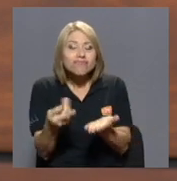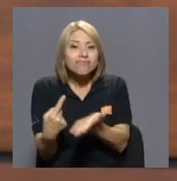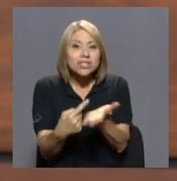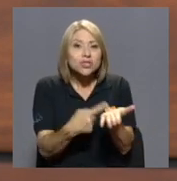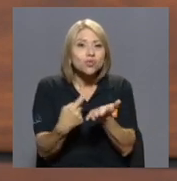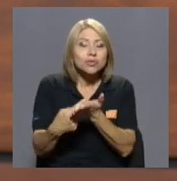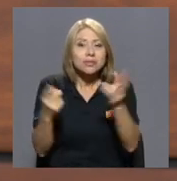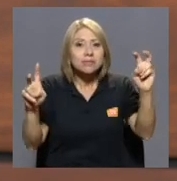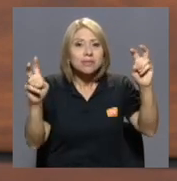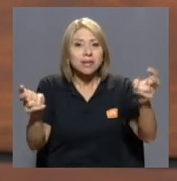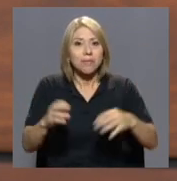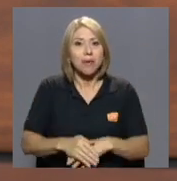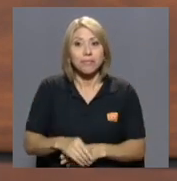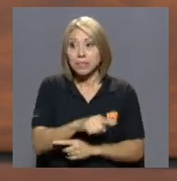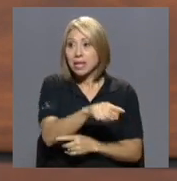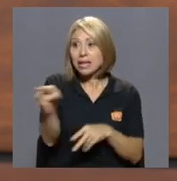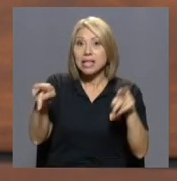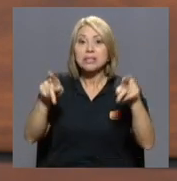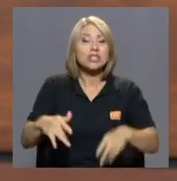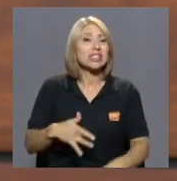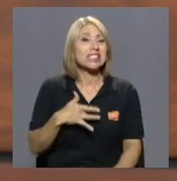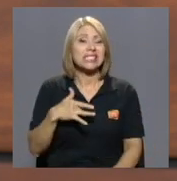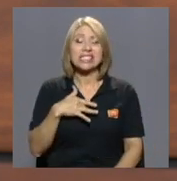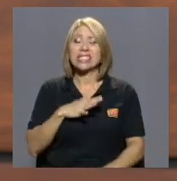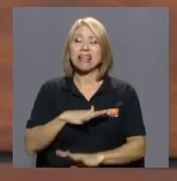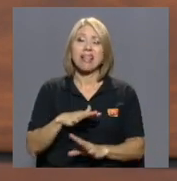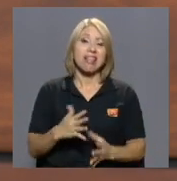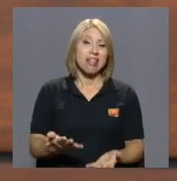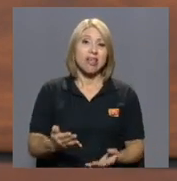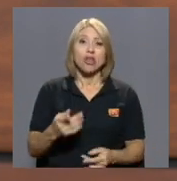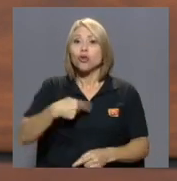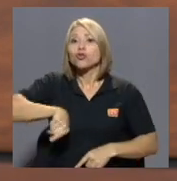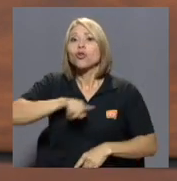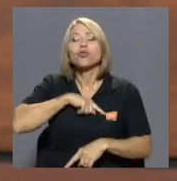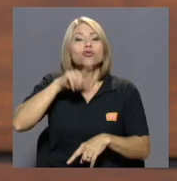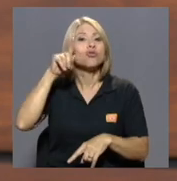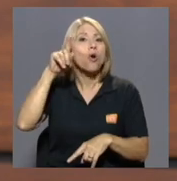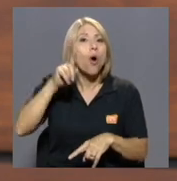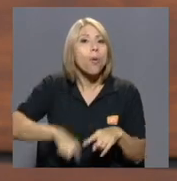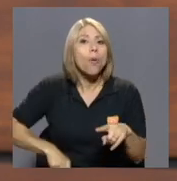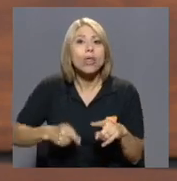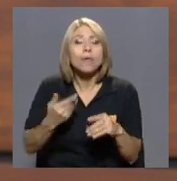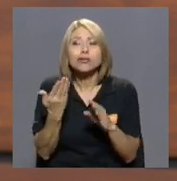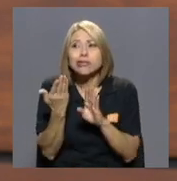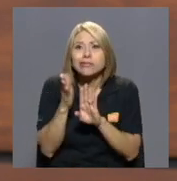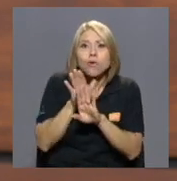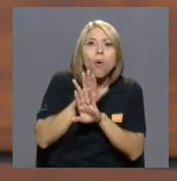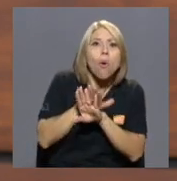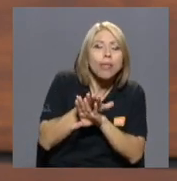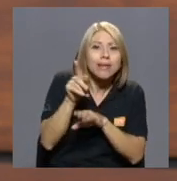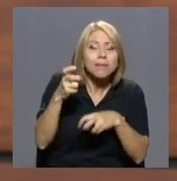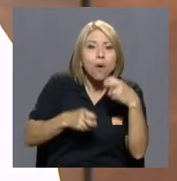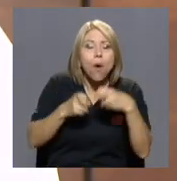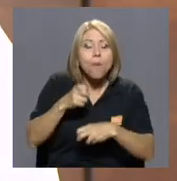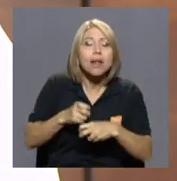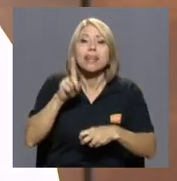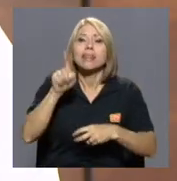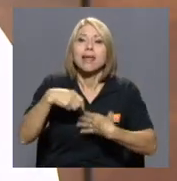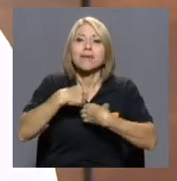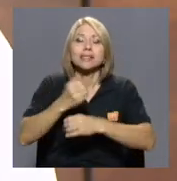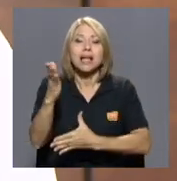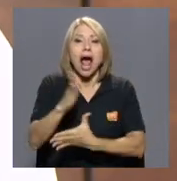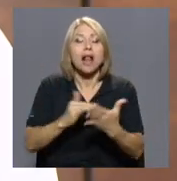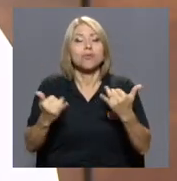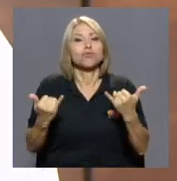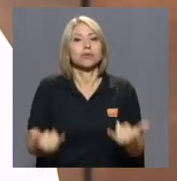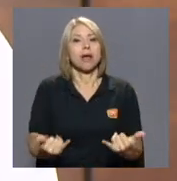que existe es real, no podemos tapar el sol con un dedo, toca hacer algo. Y el momento creemos que ya. Vea que todos